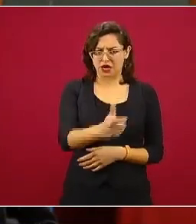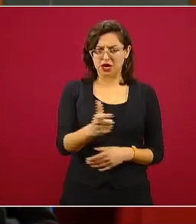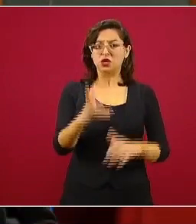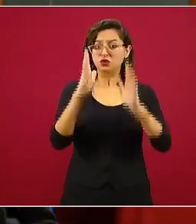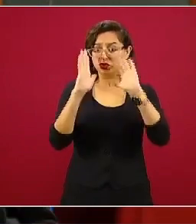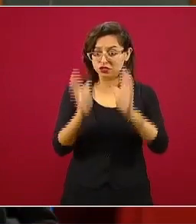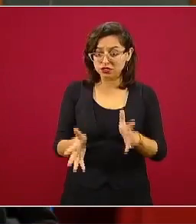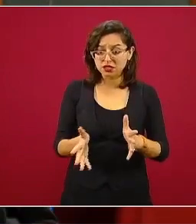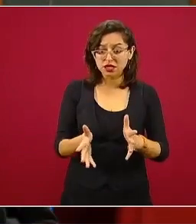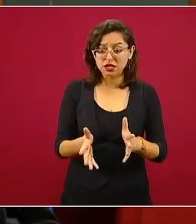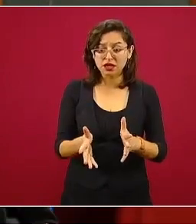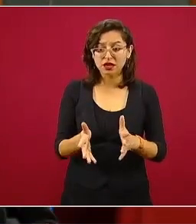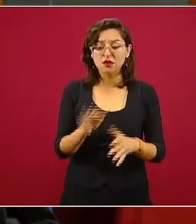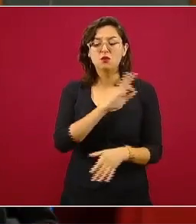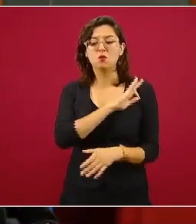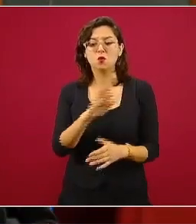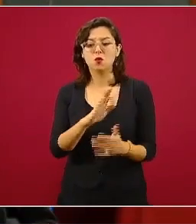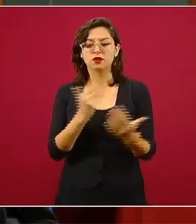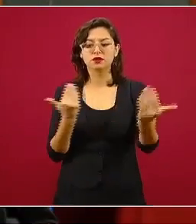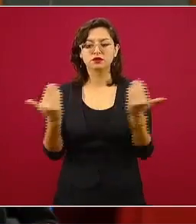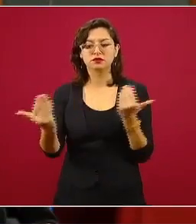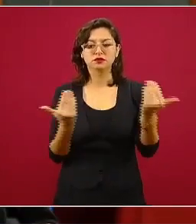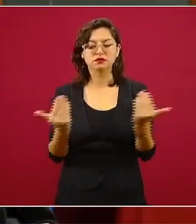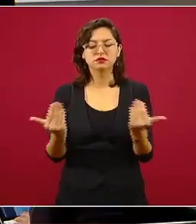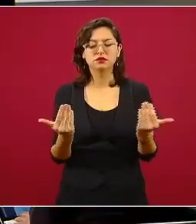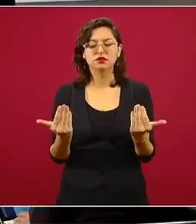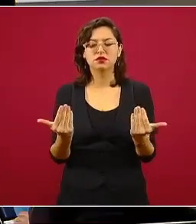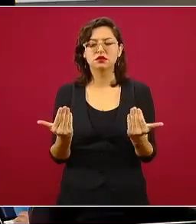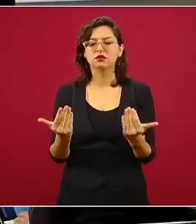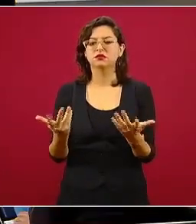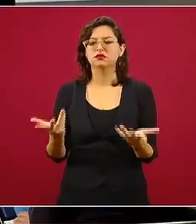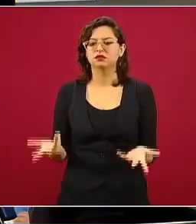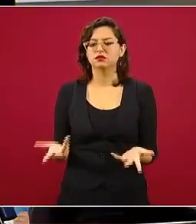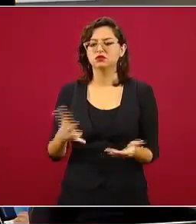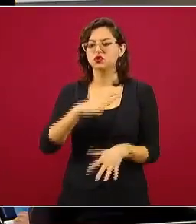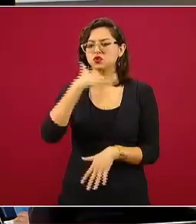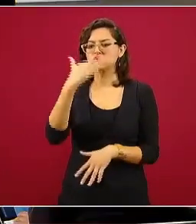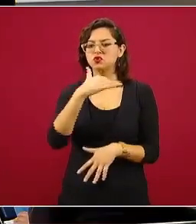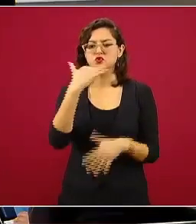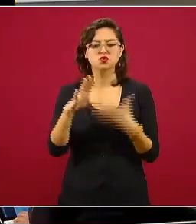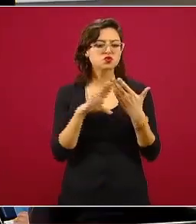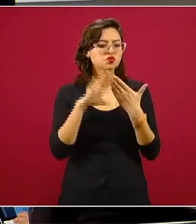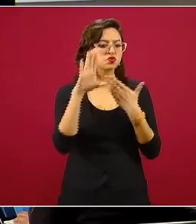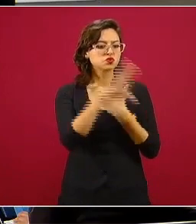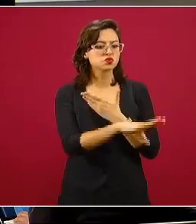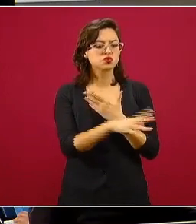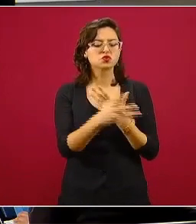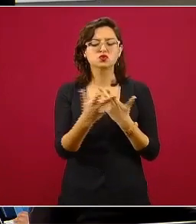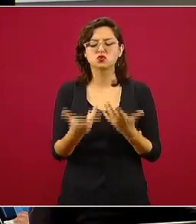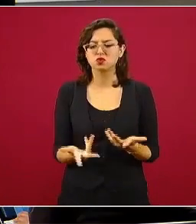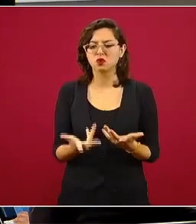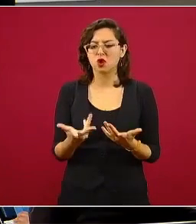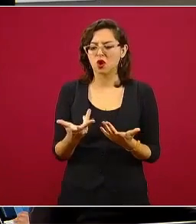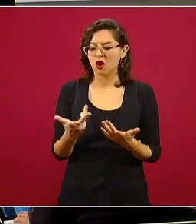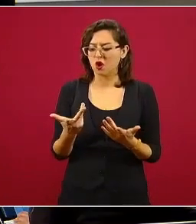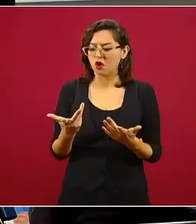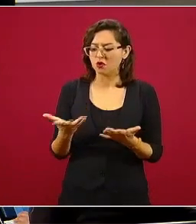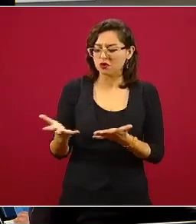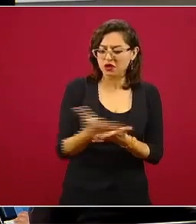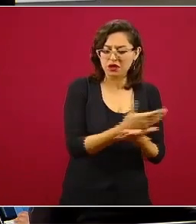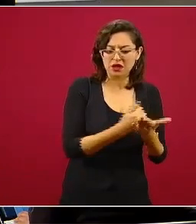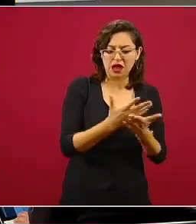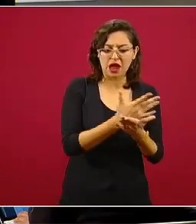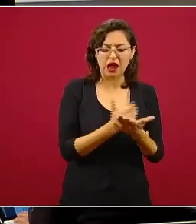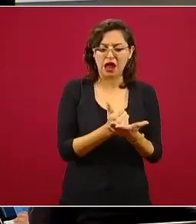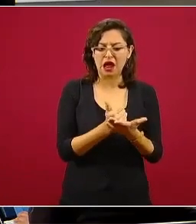si podría darnos un balance de cuánto se ha logrado recuperar por el combate a la corrupción y se ha devuelto al instituto para devolverle al pueblo lo robado. Ese